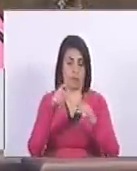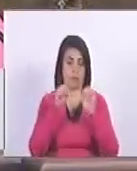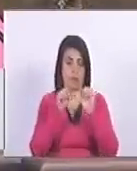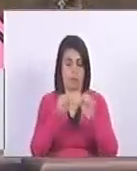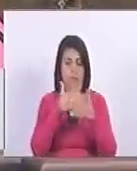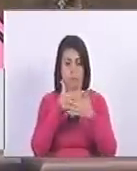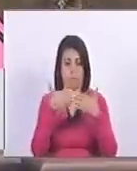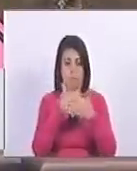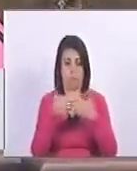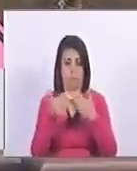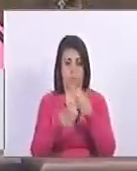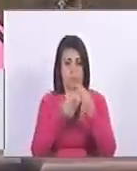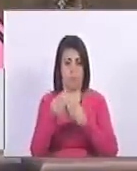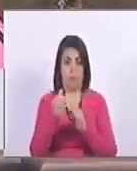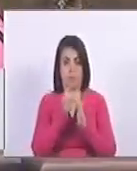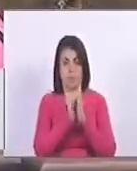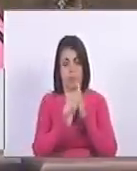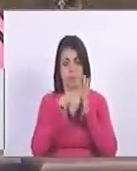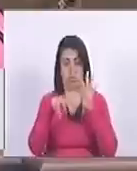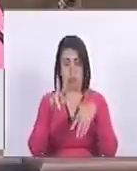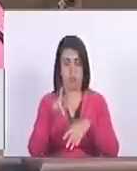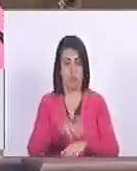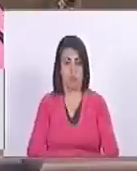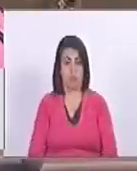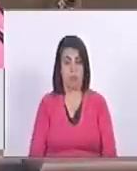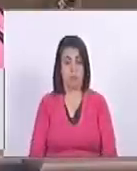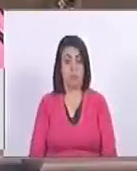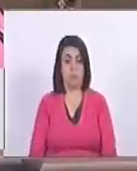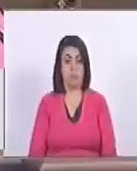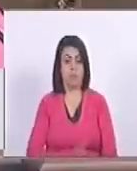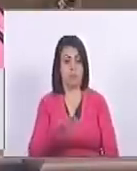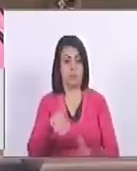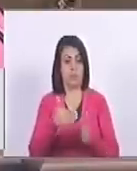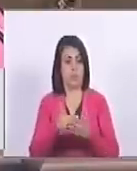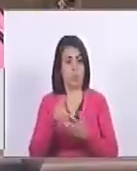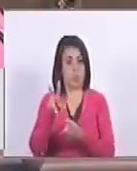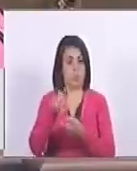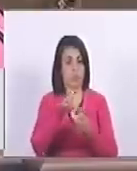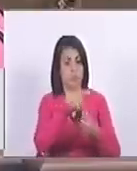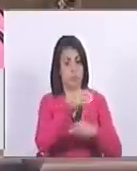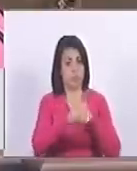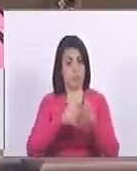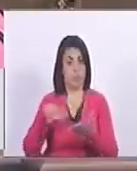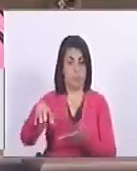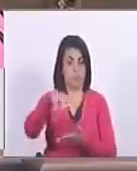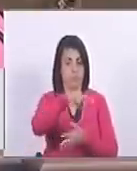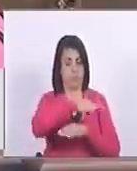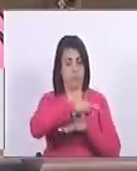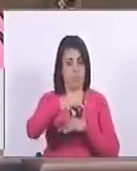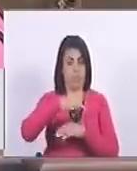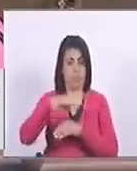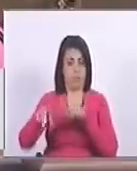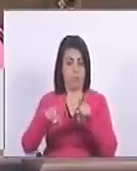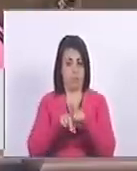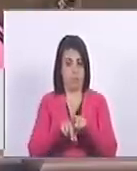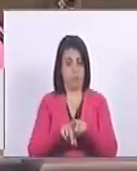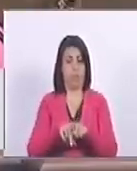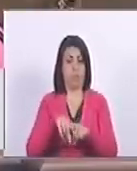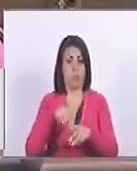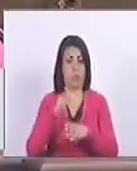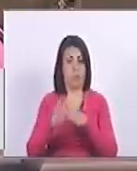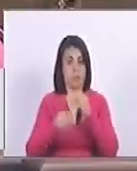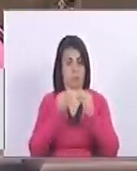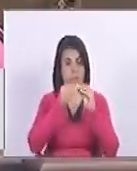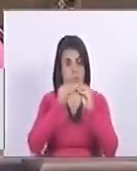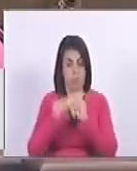queda redactado en los siguientes términos. Artículo 13. Todos los tributos estatales y municipales, así como sus